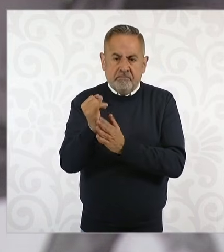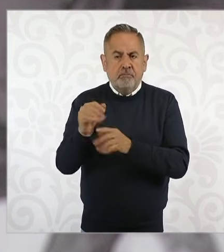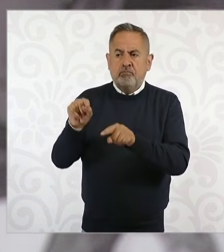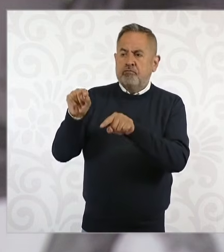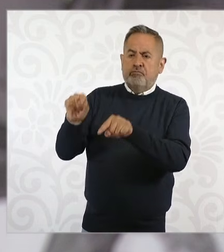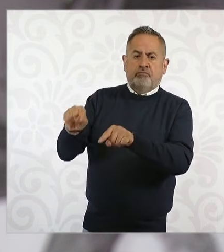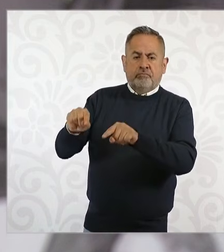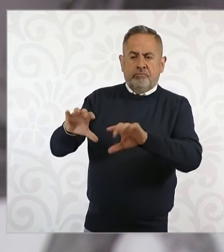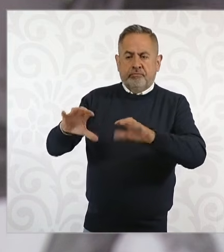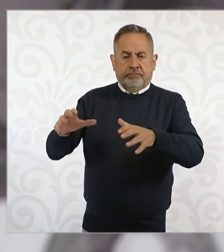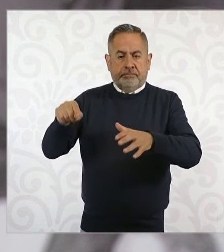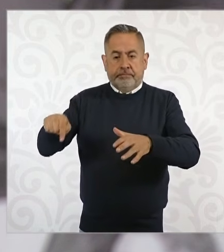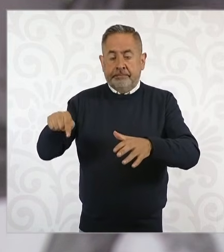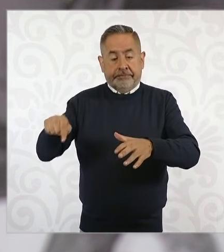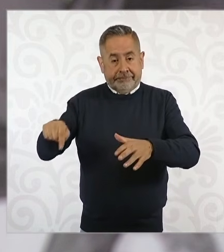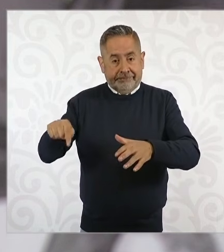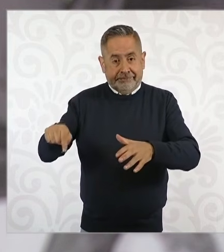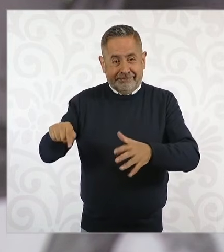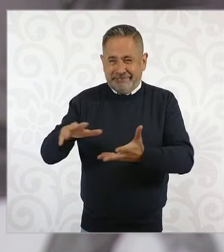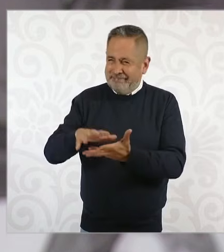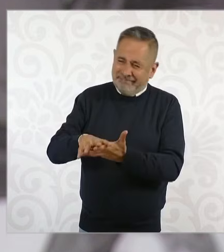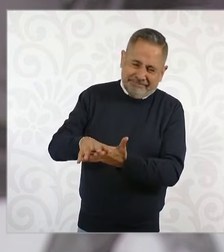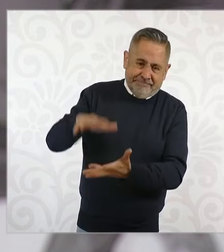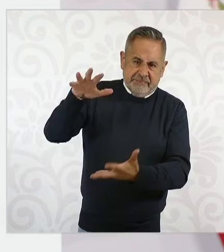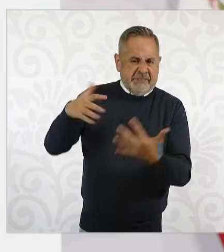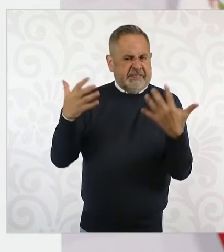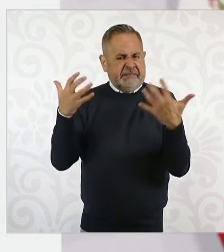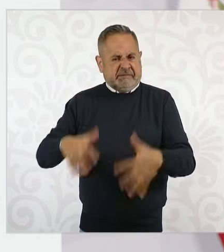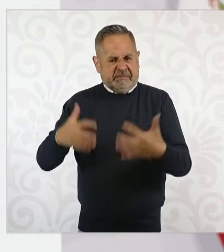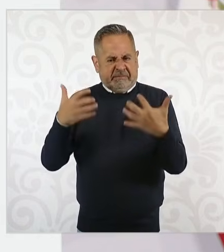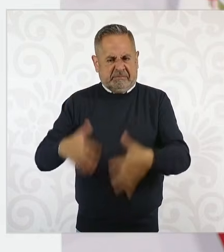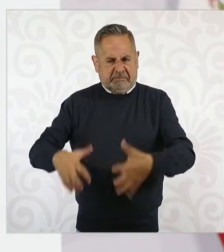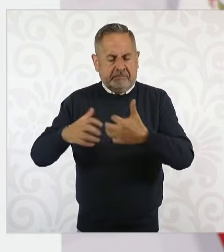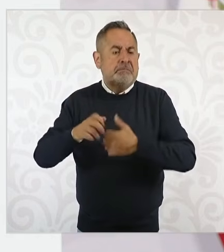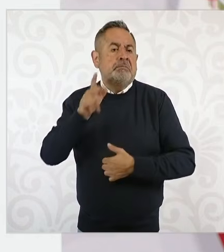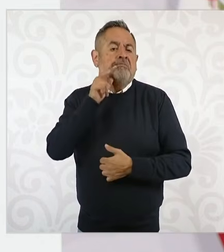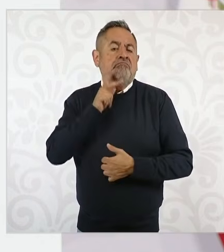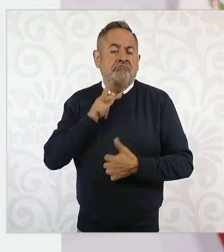la mayor parte o toda la producción de petróleo,